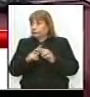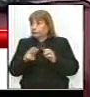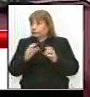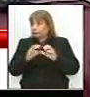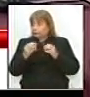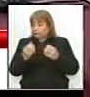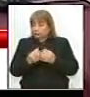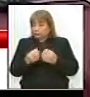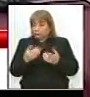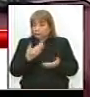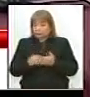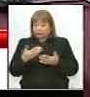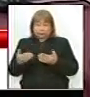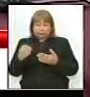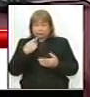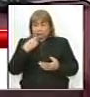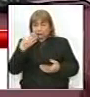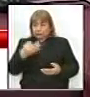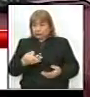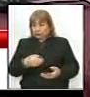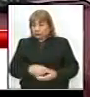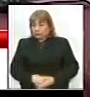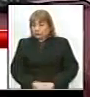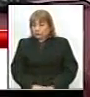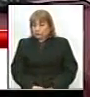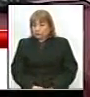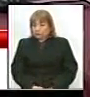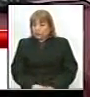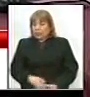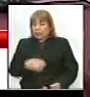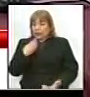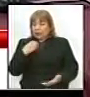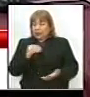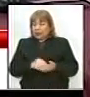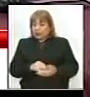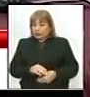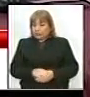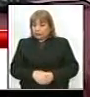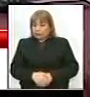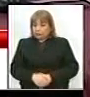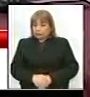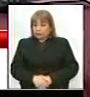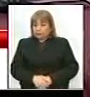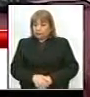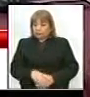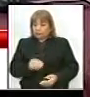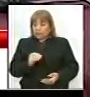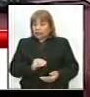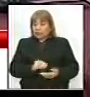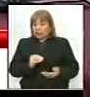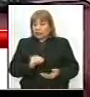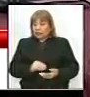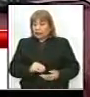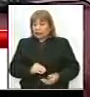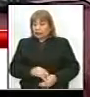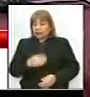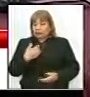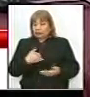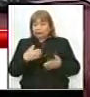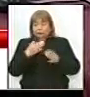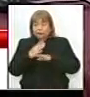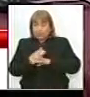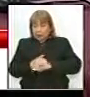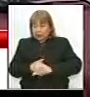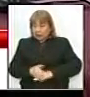congresista dice cosas que no son ciertas cuando dice que el fiscal chavarría ha interferido